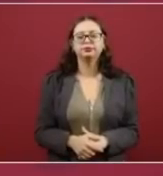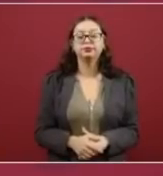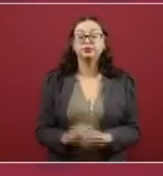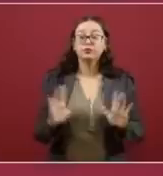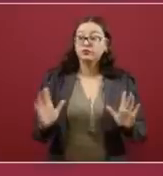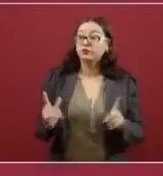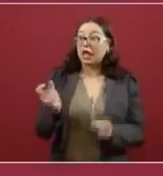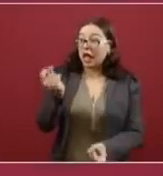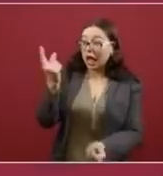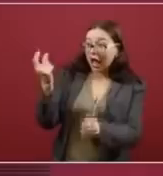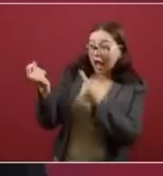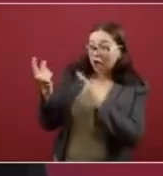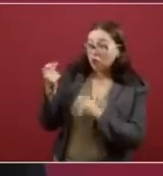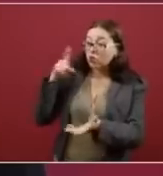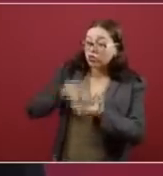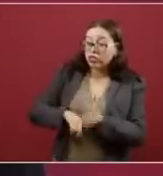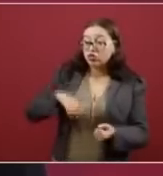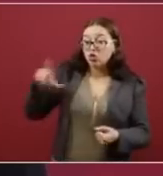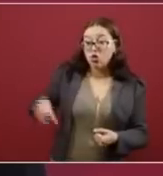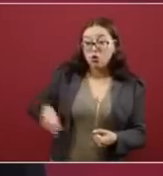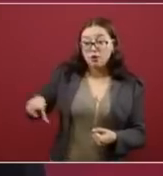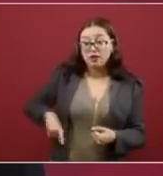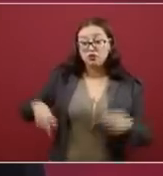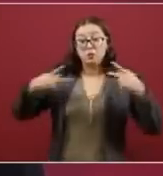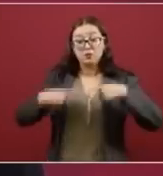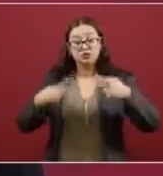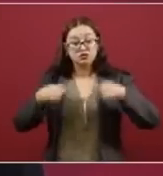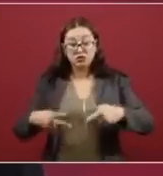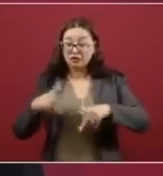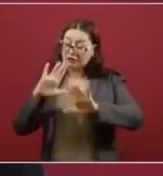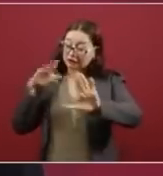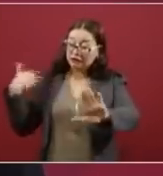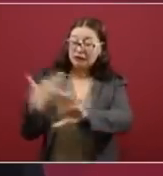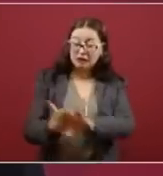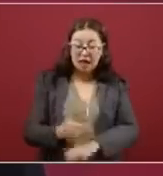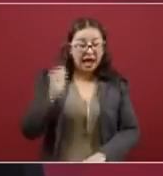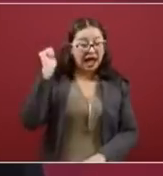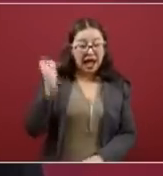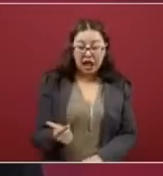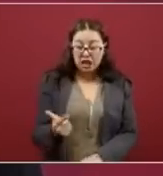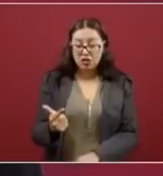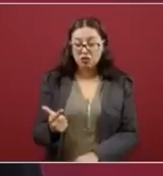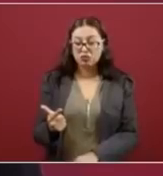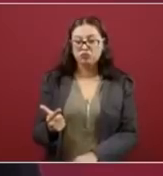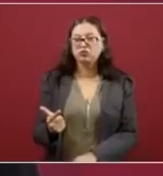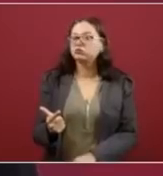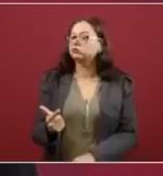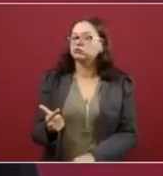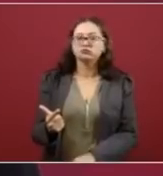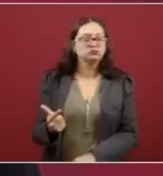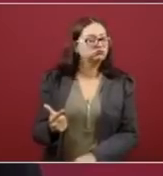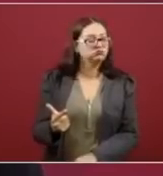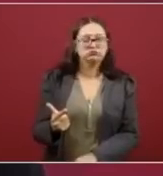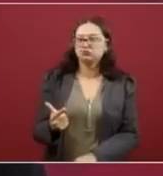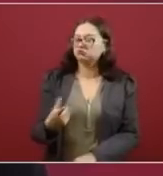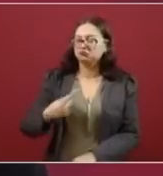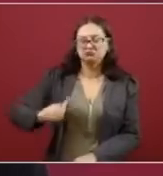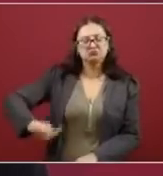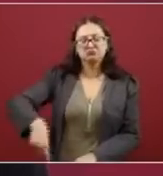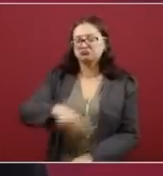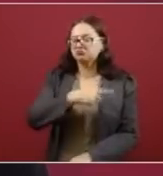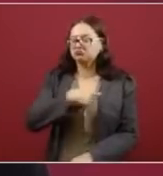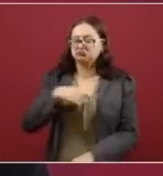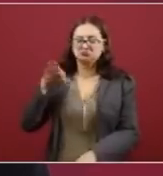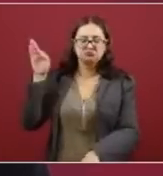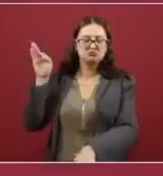servidor público en contra de cualquier ciudadano recomendó un delito no va a contar con